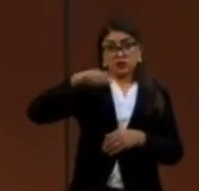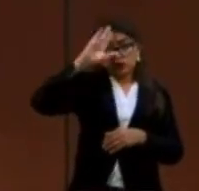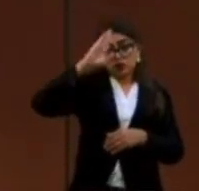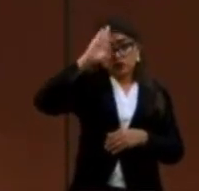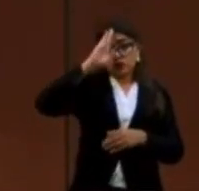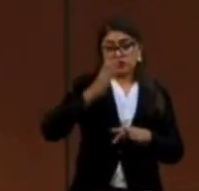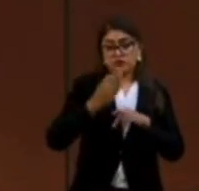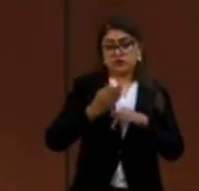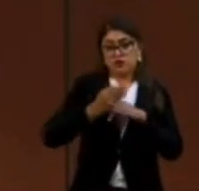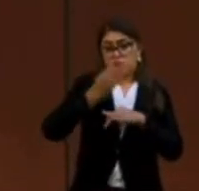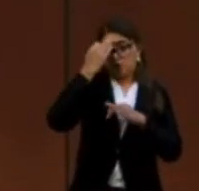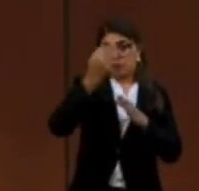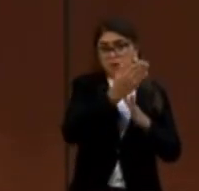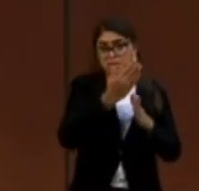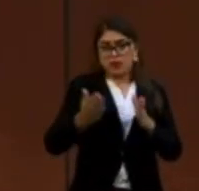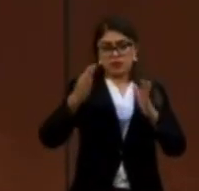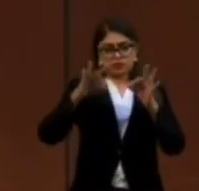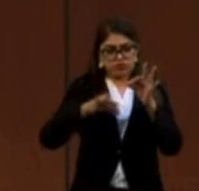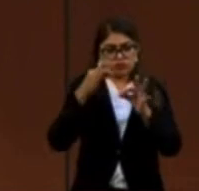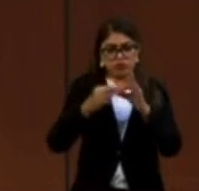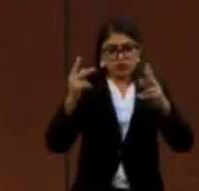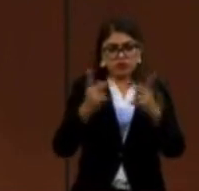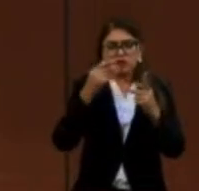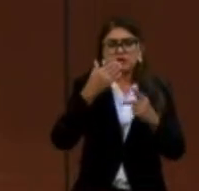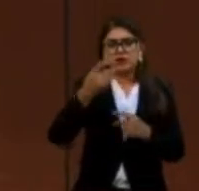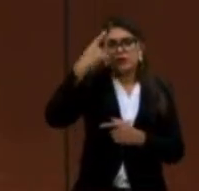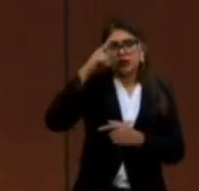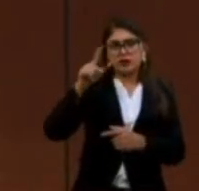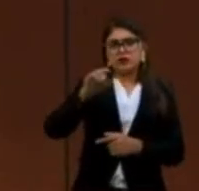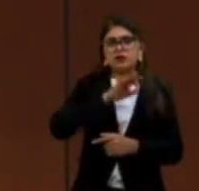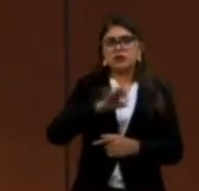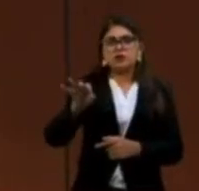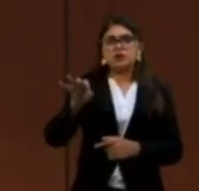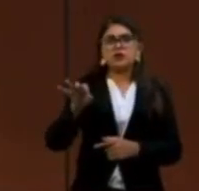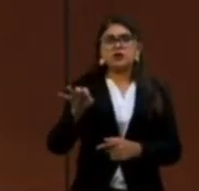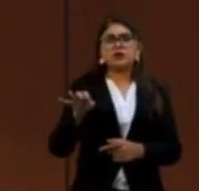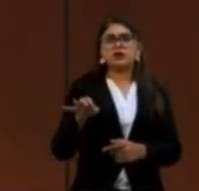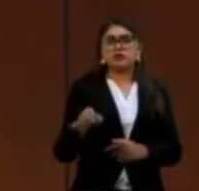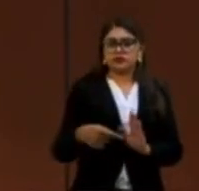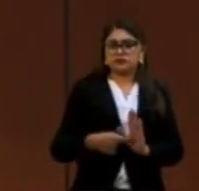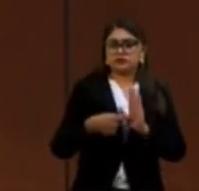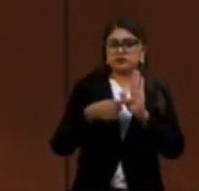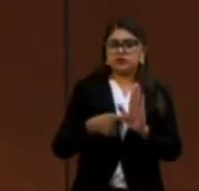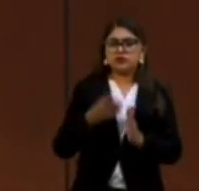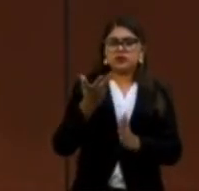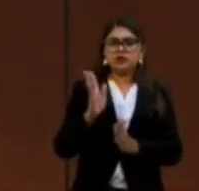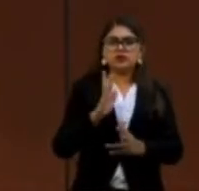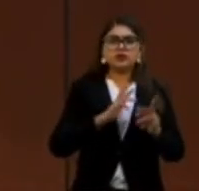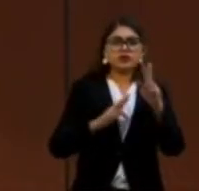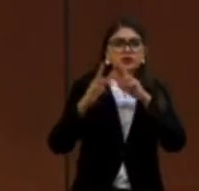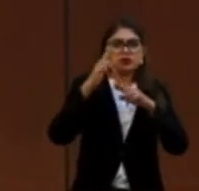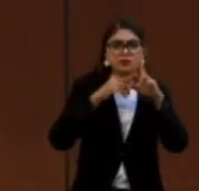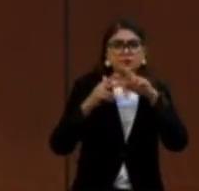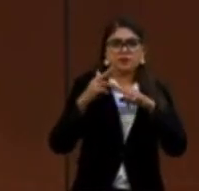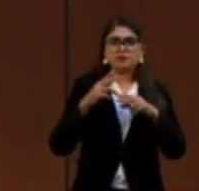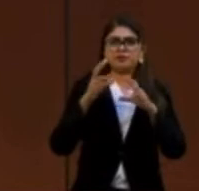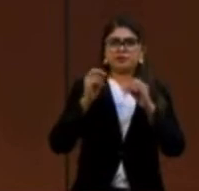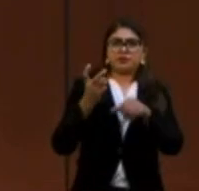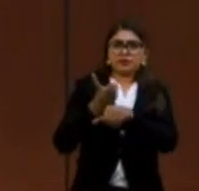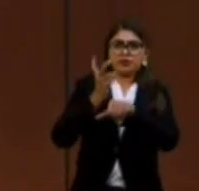momento propicio para, primero, exponer las inquietudes y la